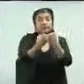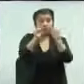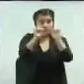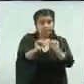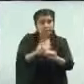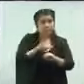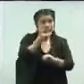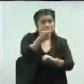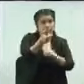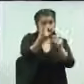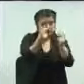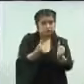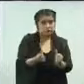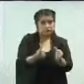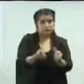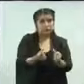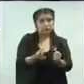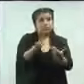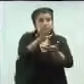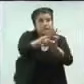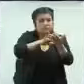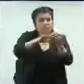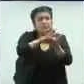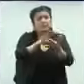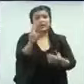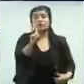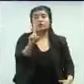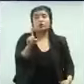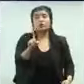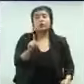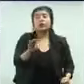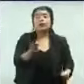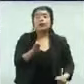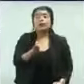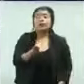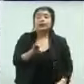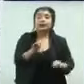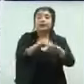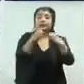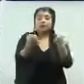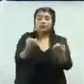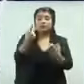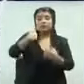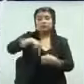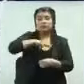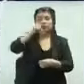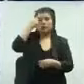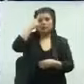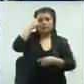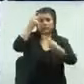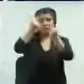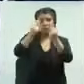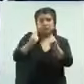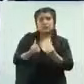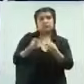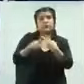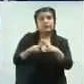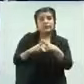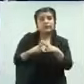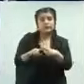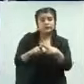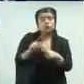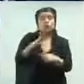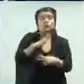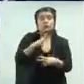de manera desordenada. Pensamos, sobre todo porque en nuestro presupuesto original